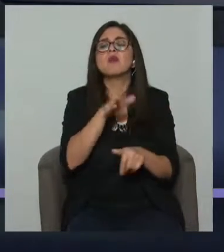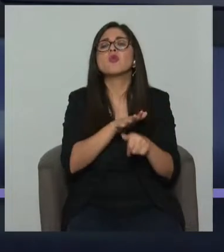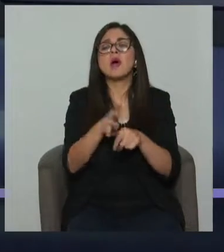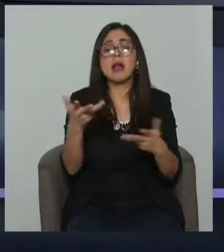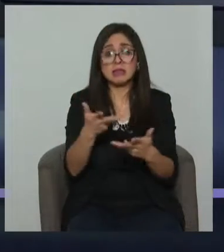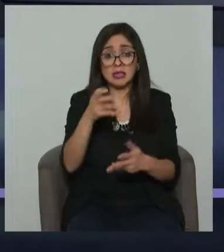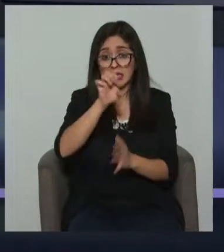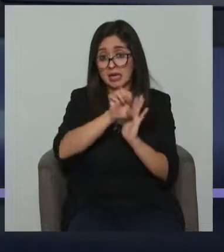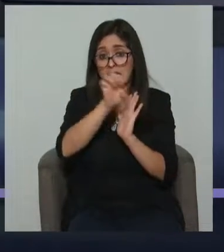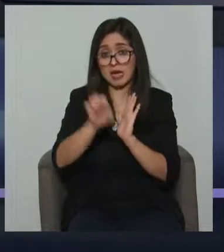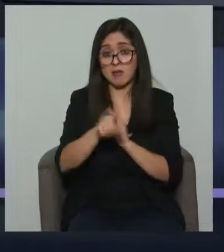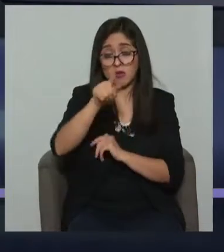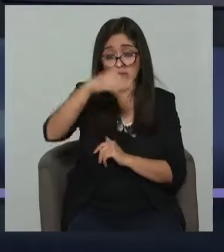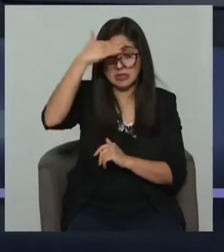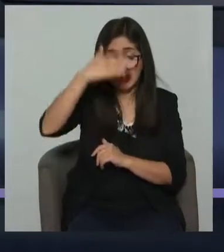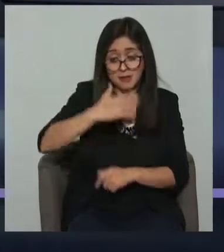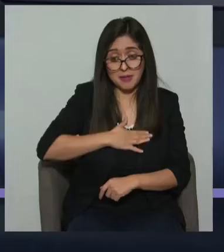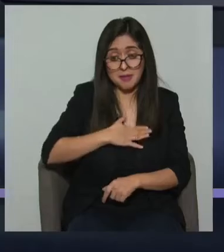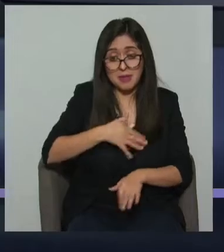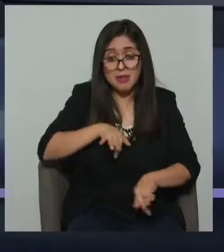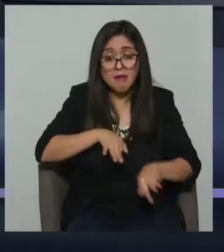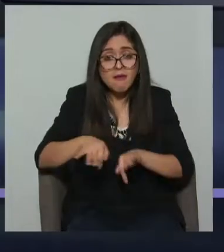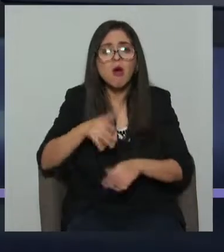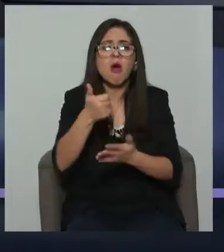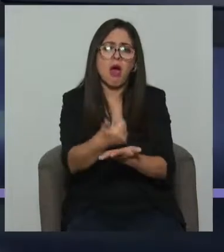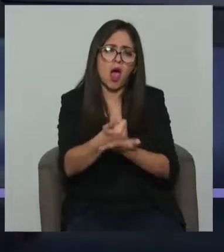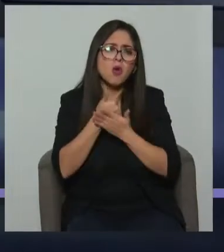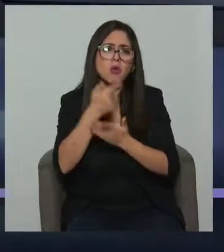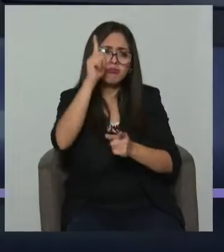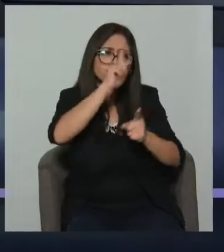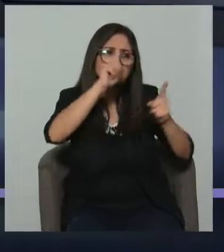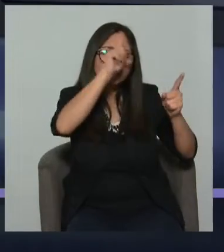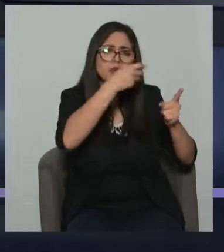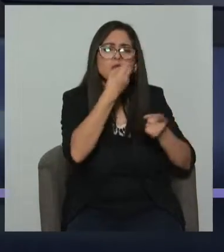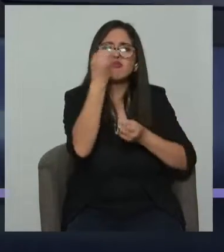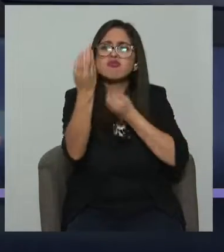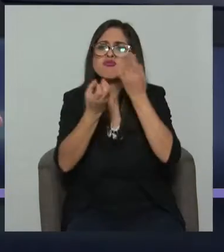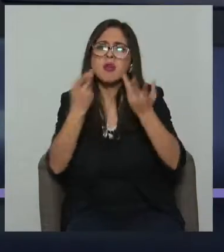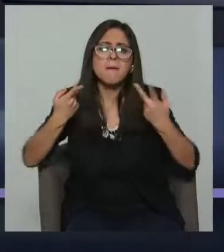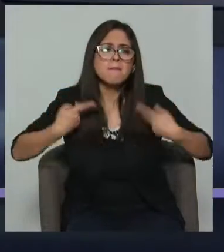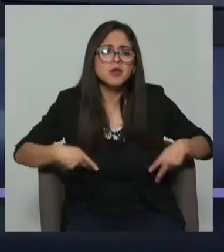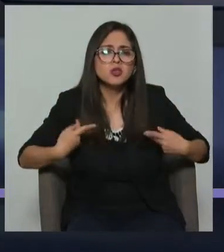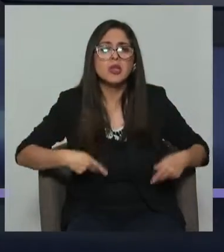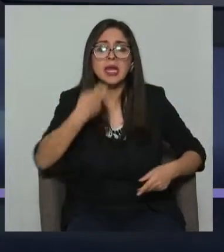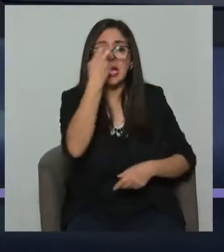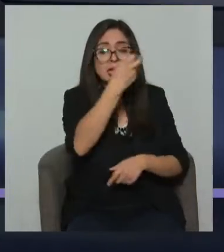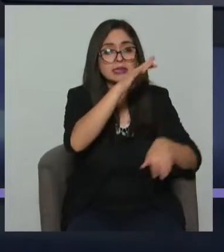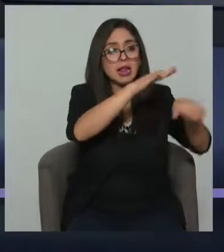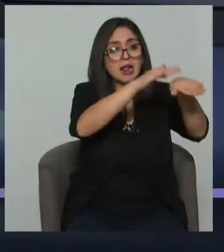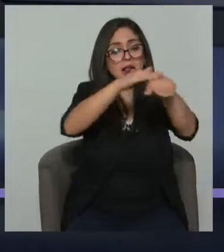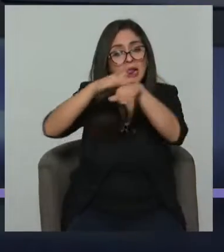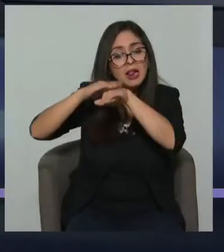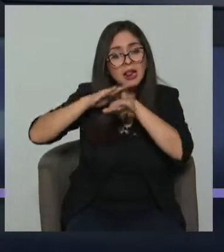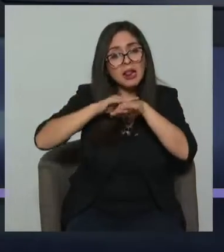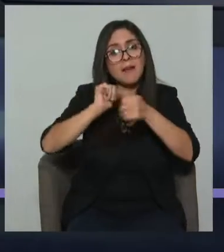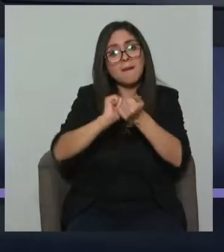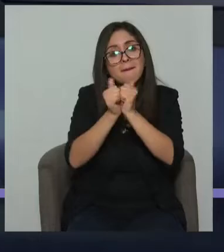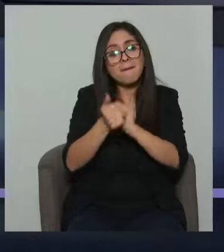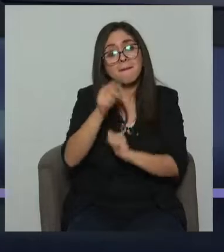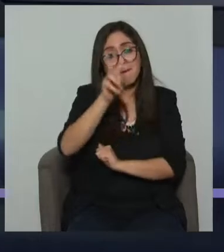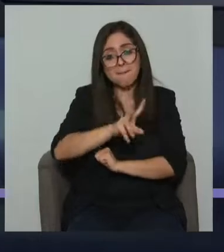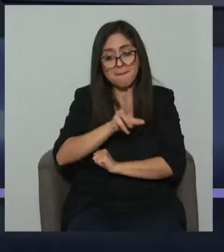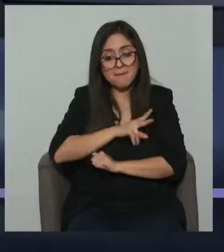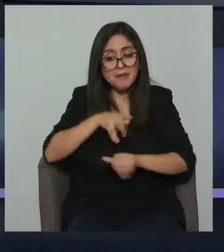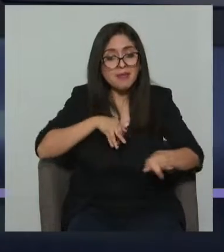nuestro trabajo, ayúdenos recomendando nuestros espectáculos, que siempre la recomendación de boca en boca es la mejor. Yo podré decir que mi chamba